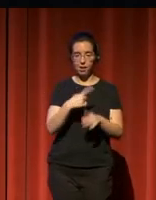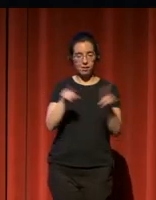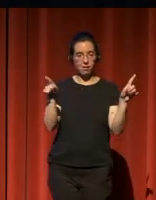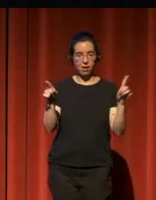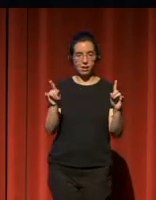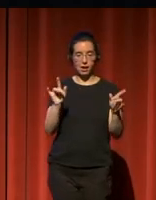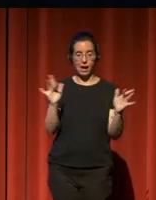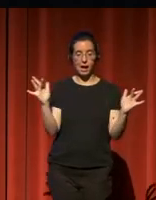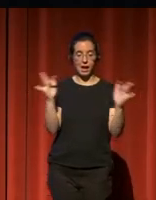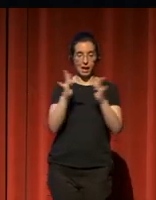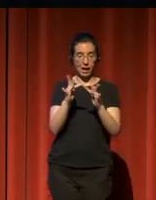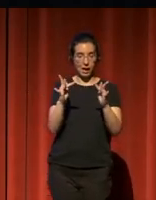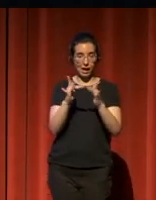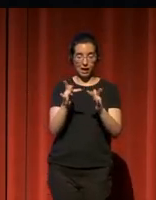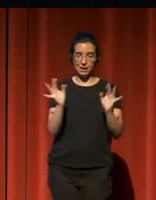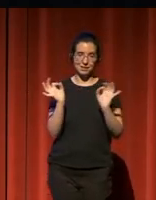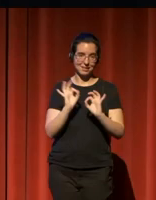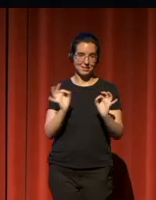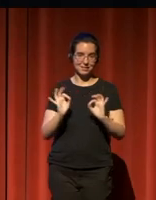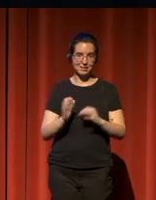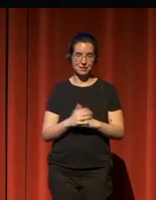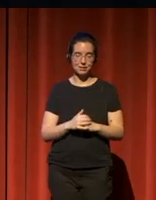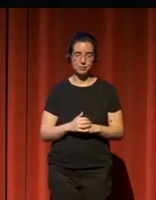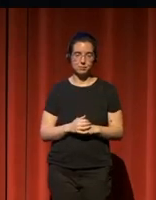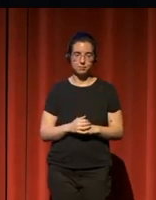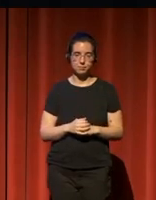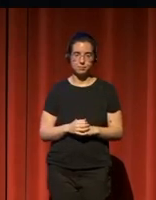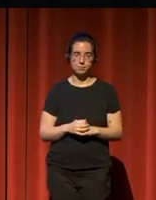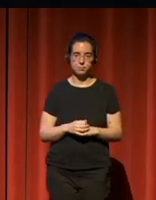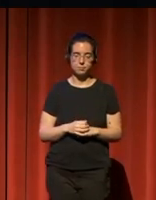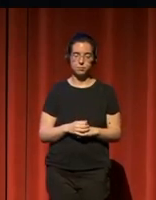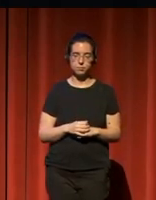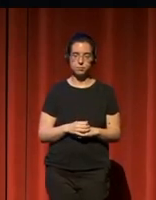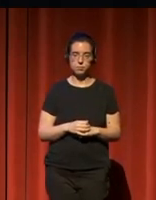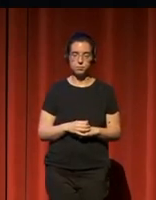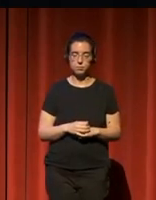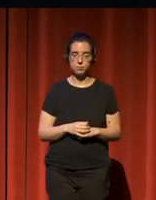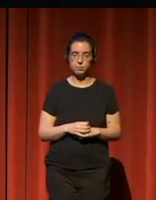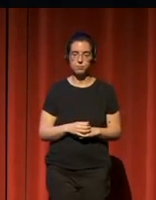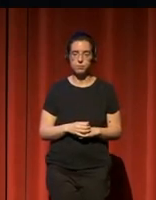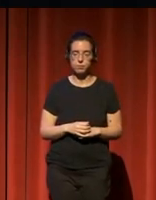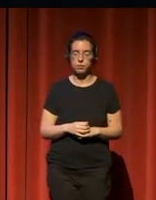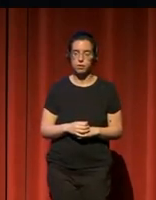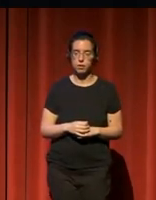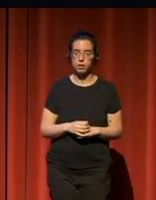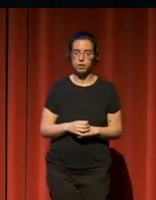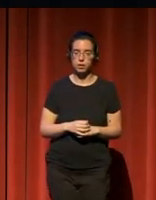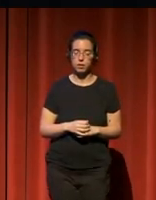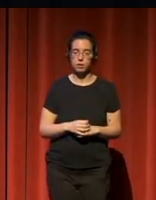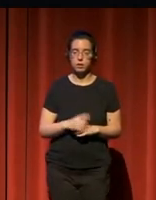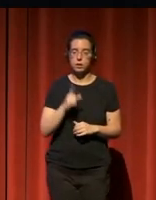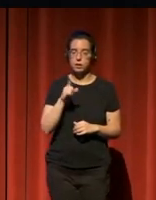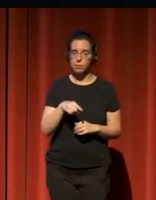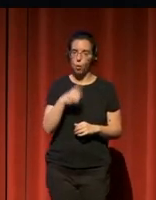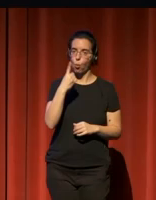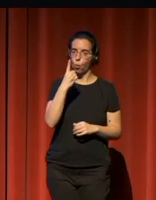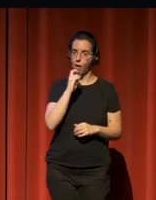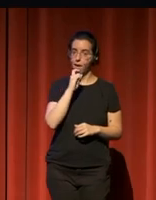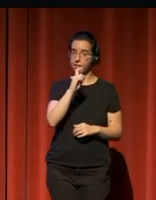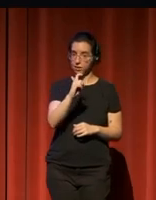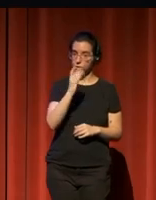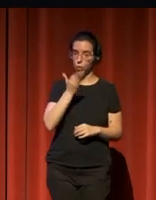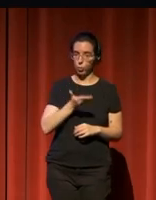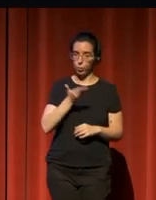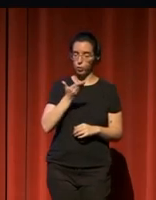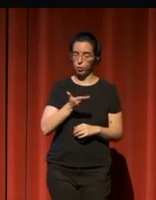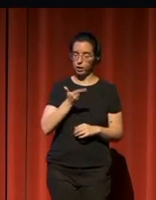entre entre sí vale eh Y una advertencia importante que se